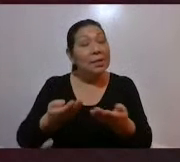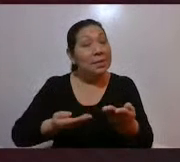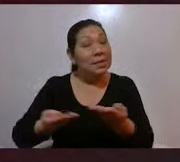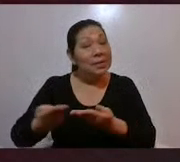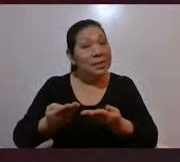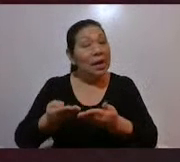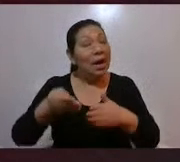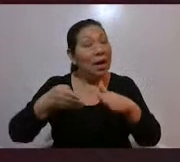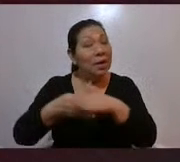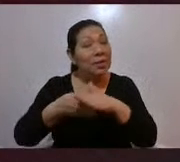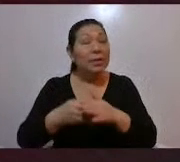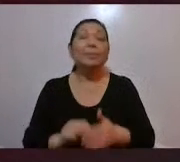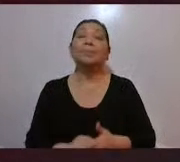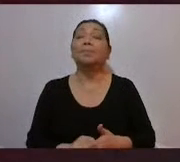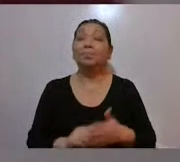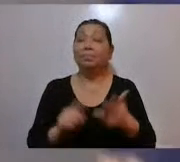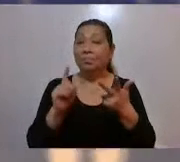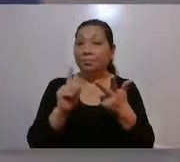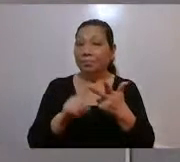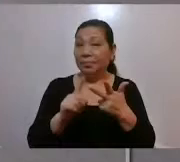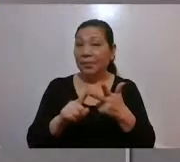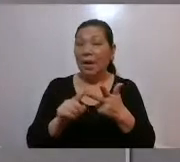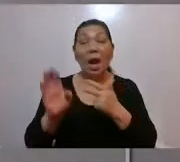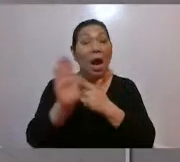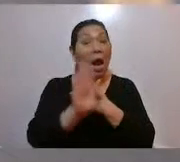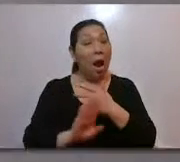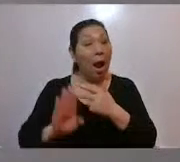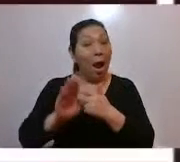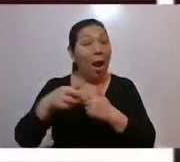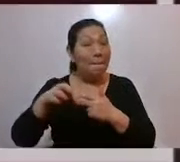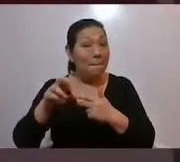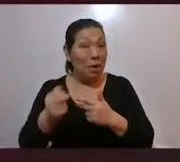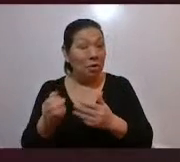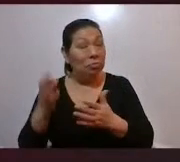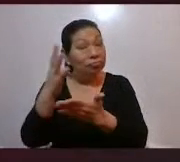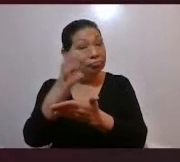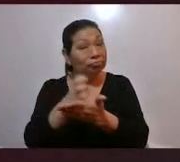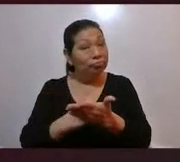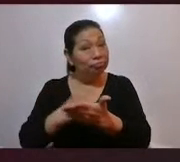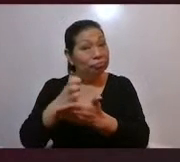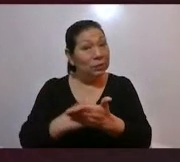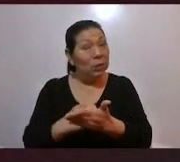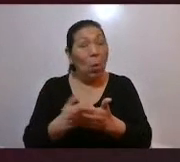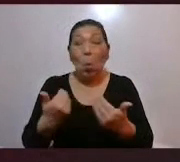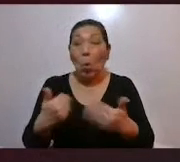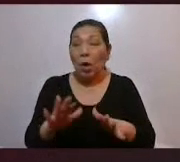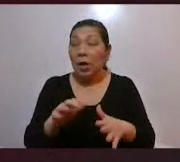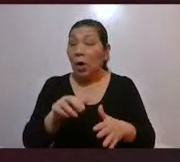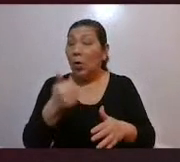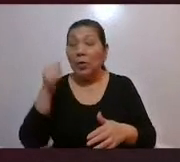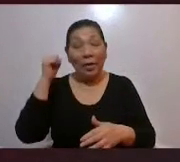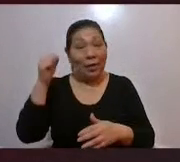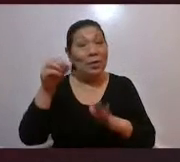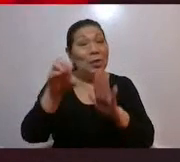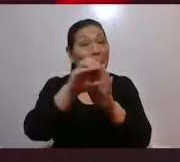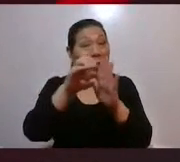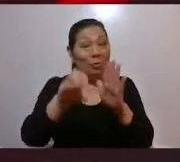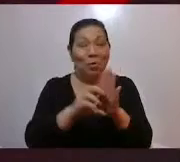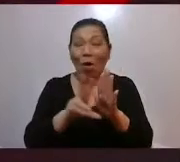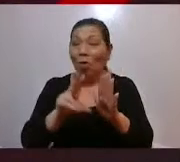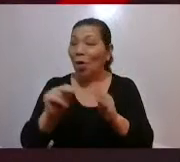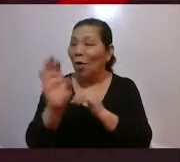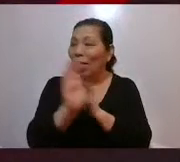privadas que brinden servicio o acceso a terceros. Proceso de amparo, cuando un hecho u omisión atenta contra cualquier otro